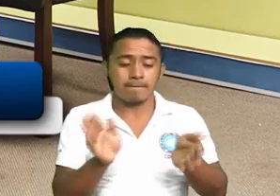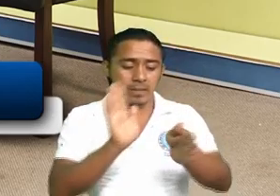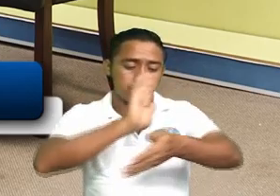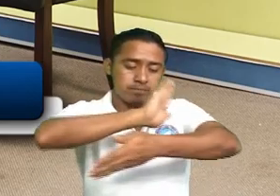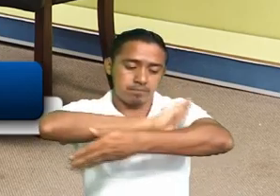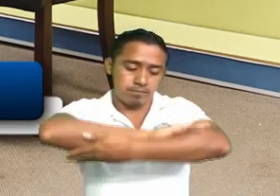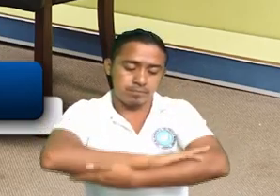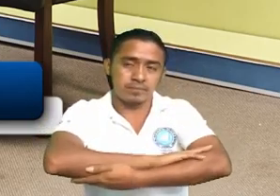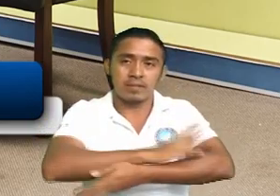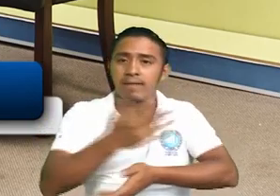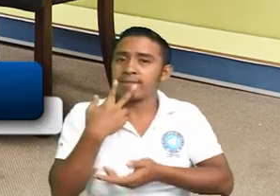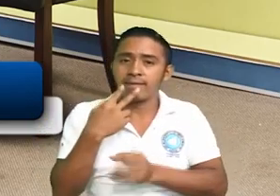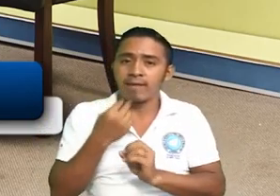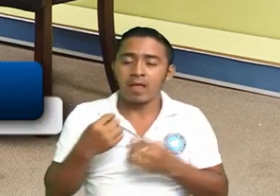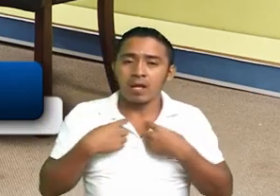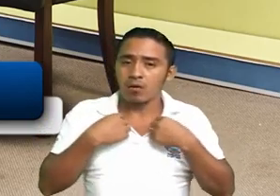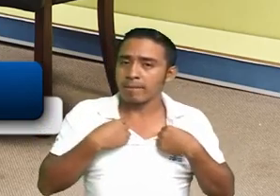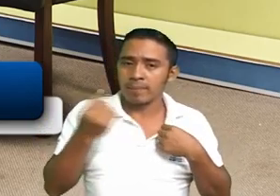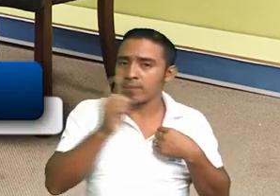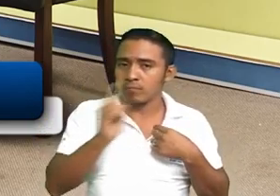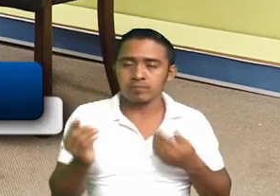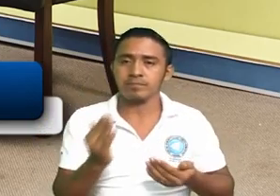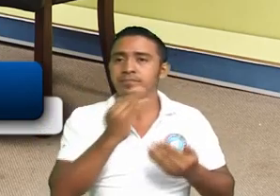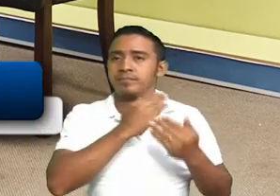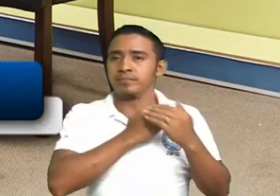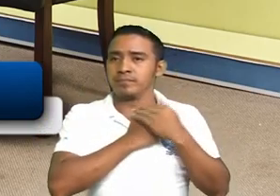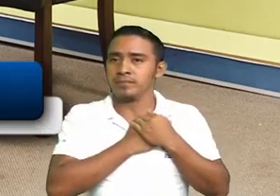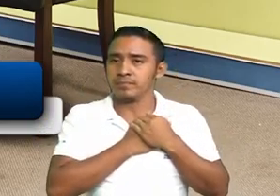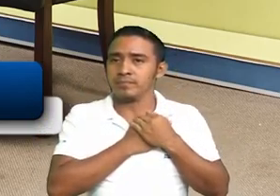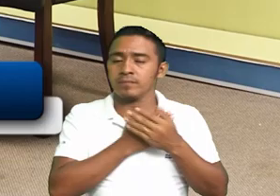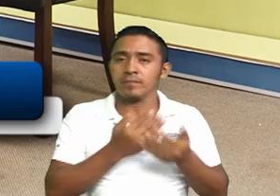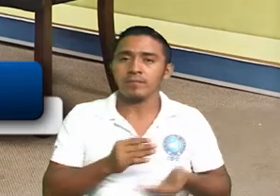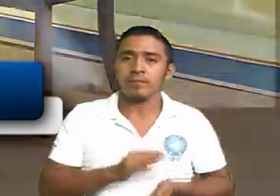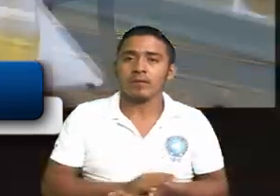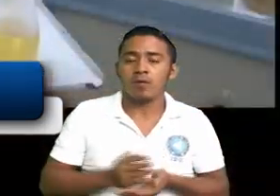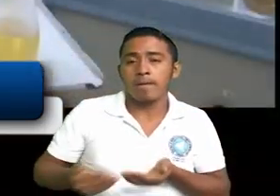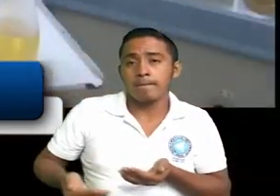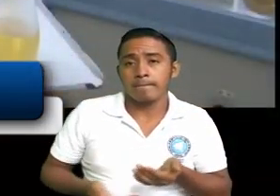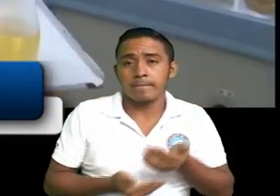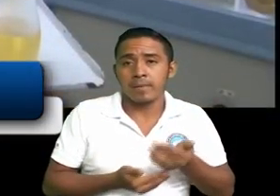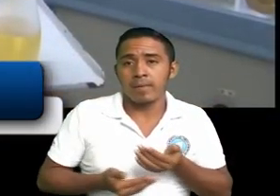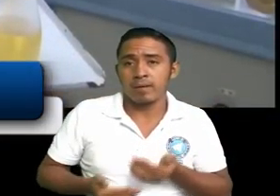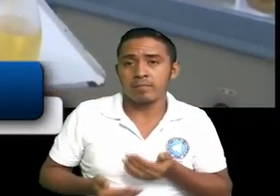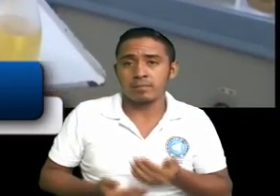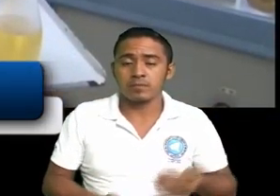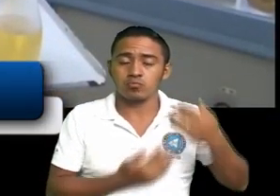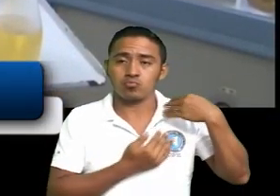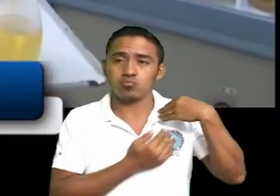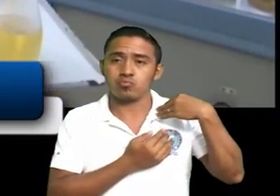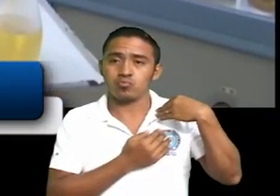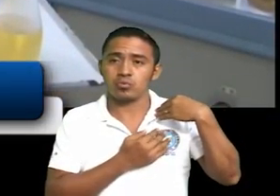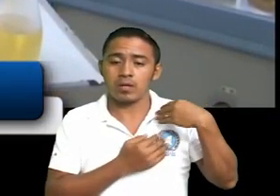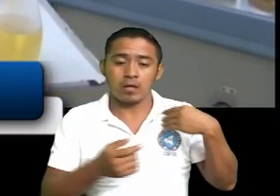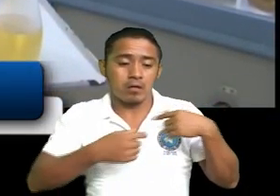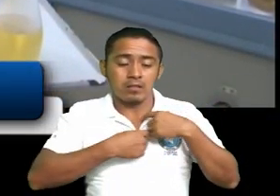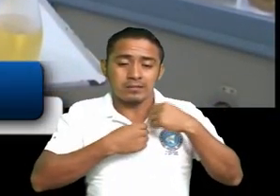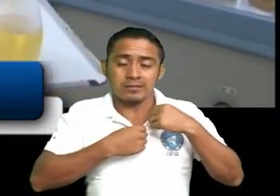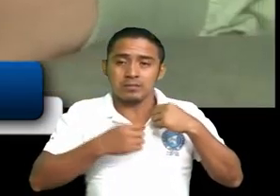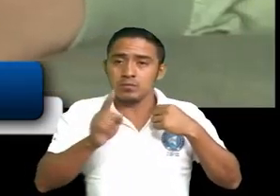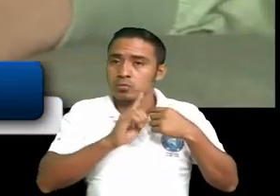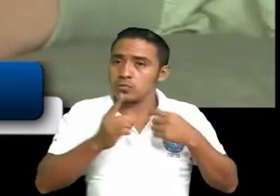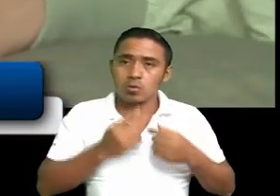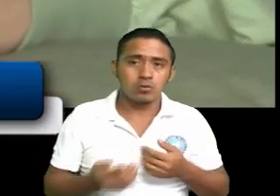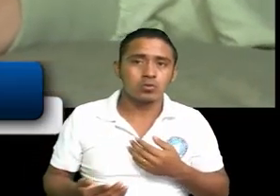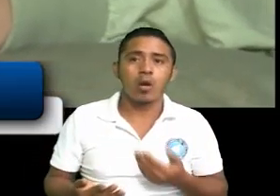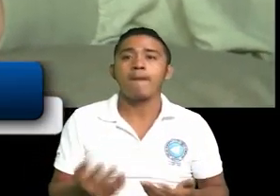el apego. El apego significa que hay una empatía. Se crea un vínculo emocional entre mamá, papá e